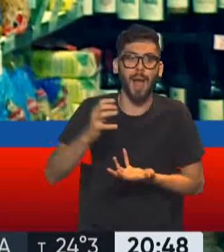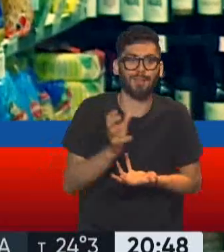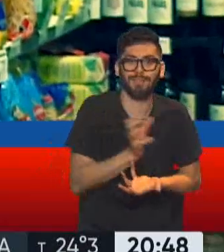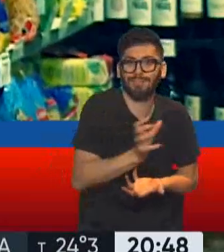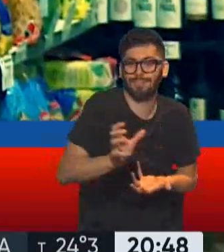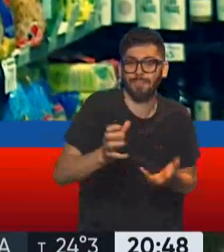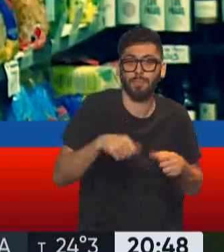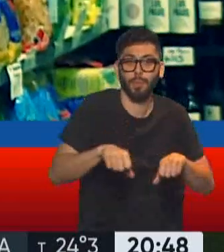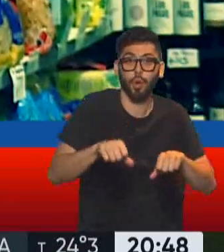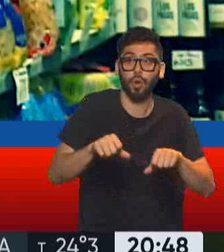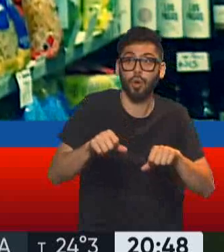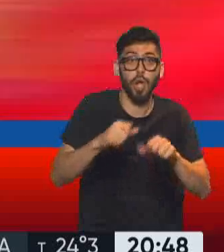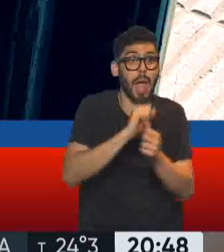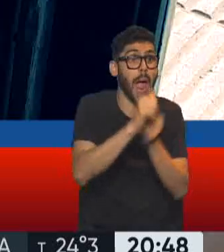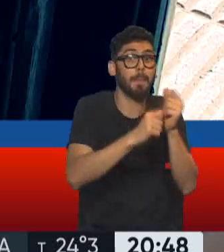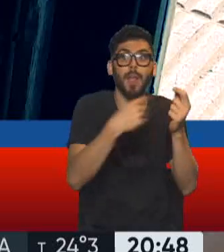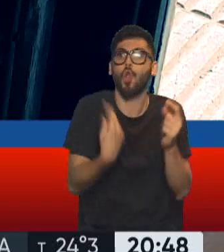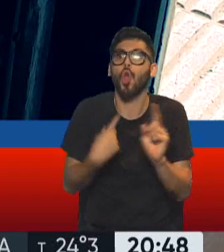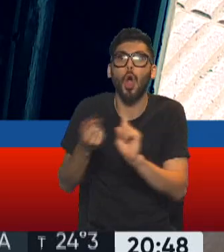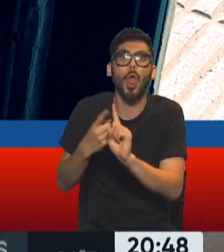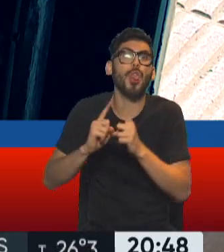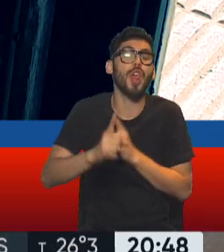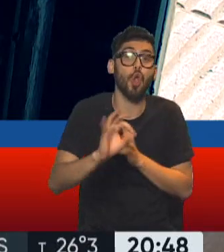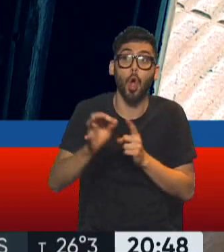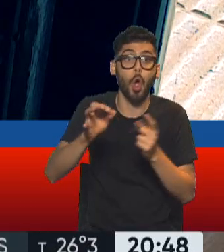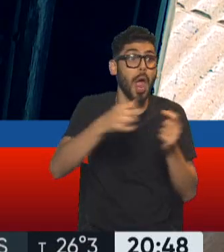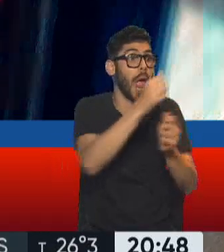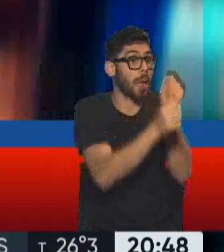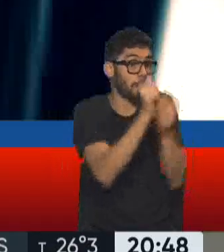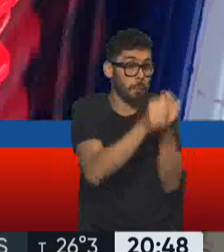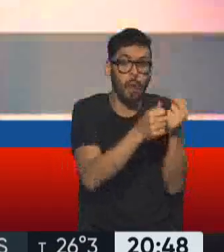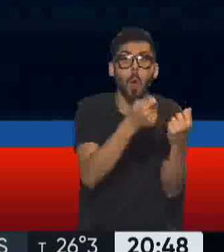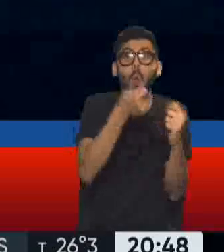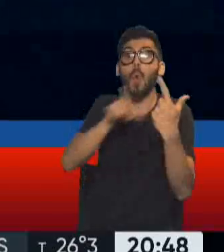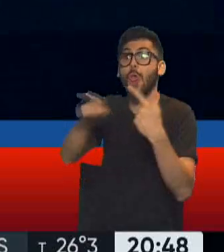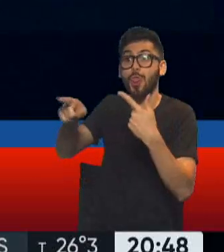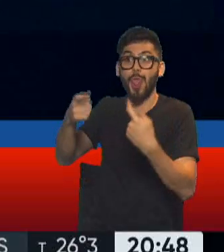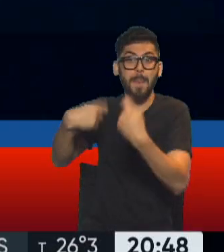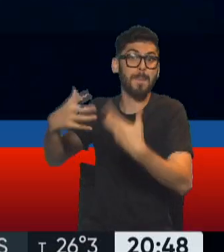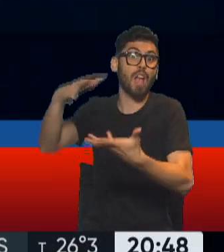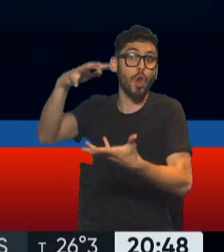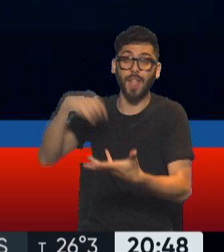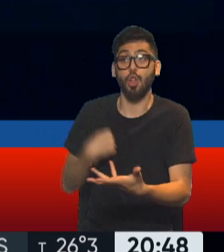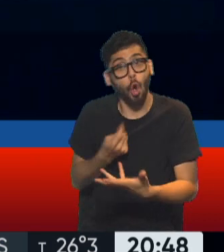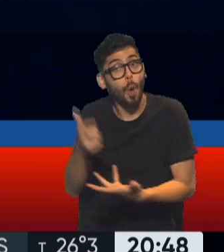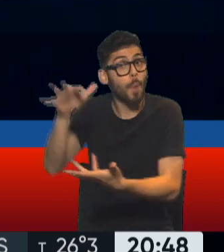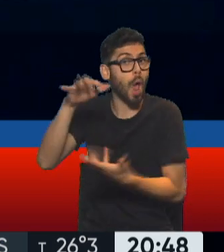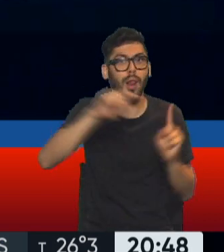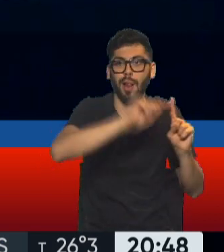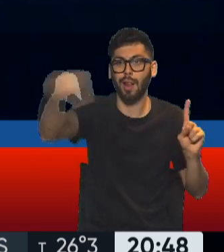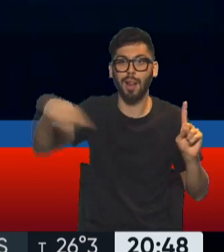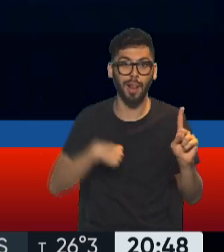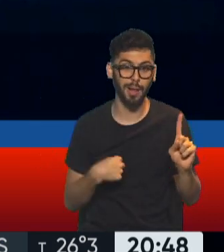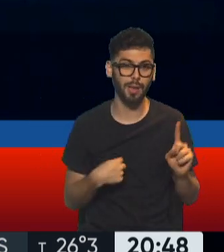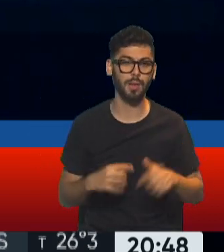directa con todas estas empresas. Todas las empresas le venden al mayorista y nos mayorizan a nosotros. El argumento detrás de esto nunca